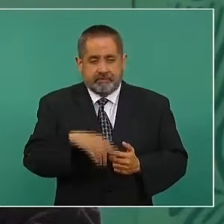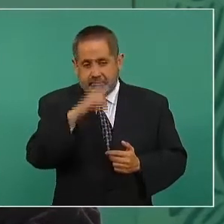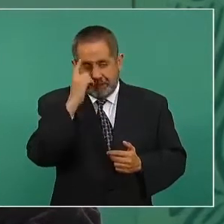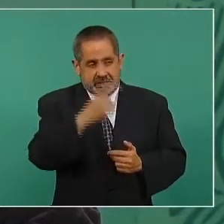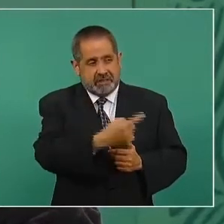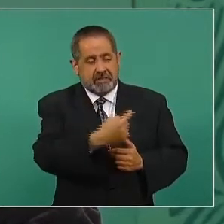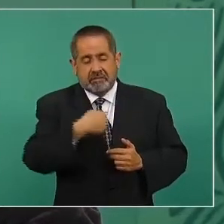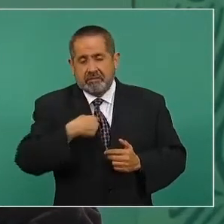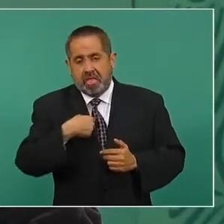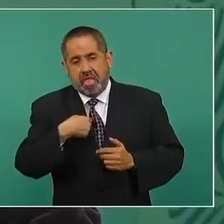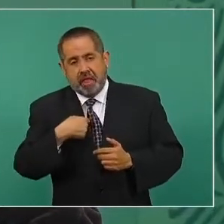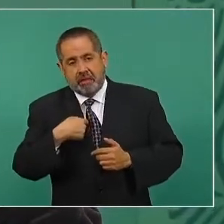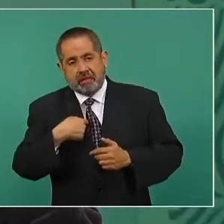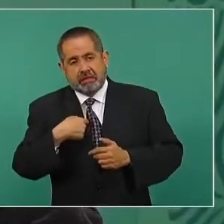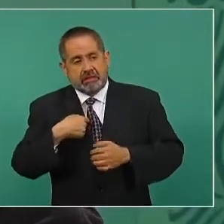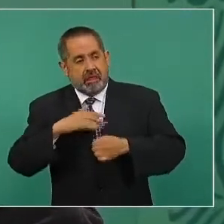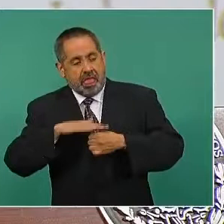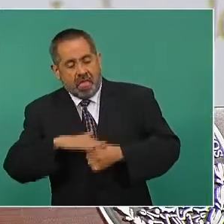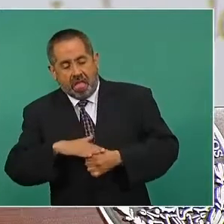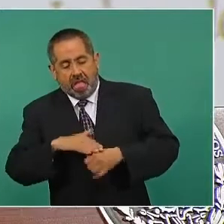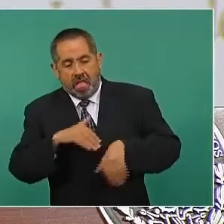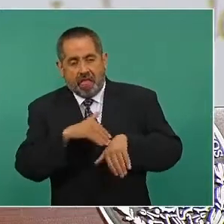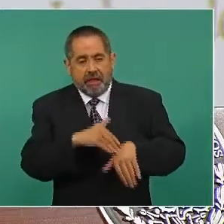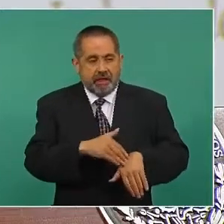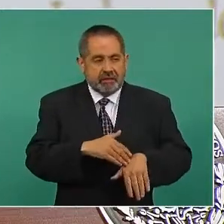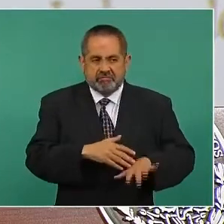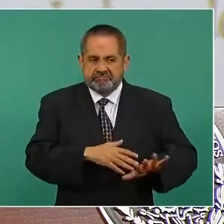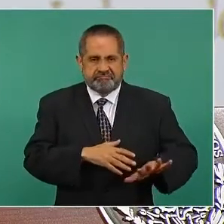sometido, nos tendrían